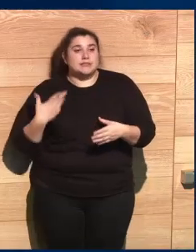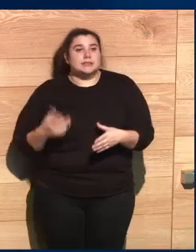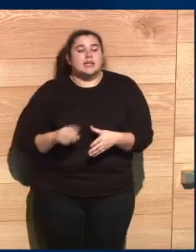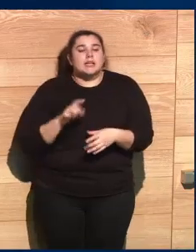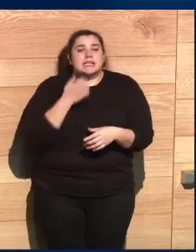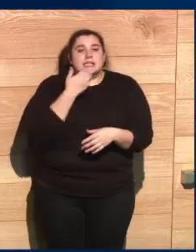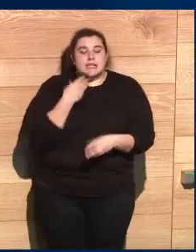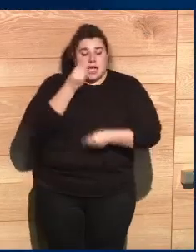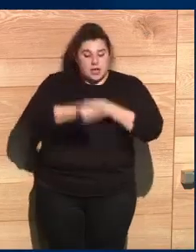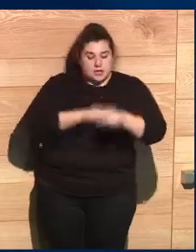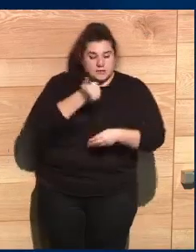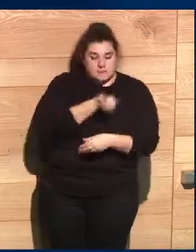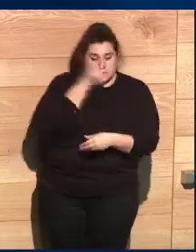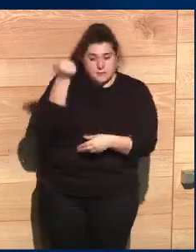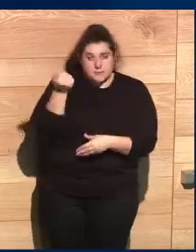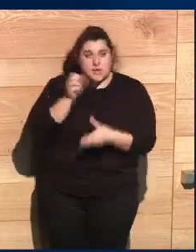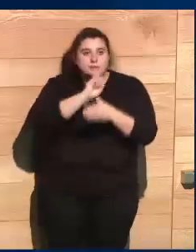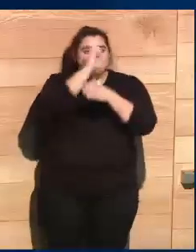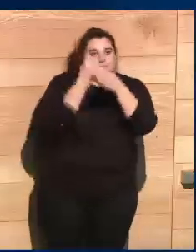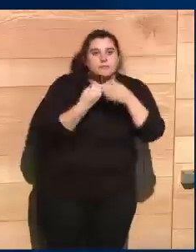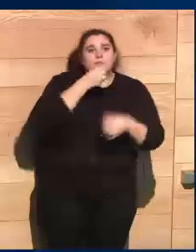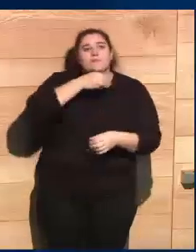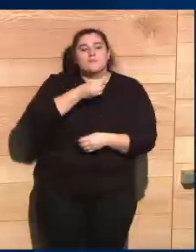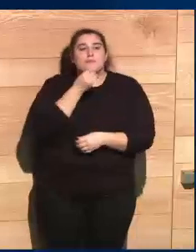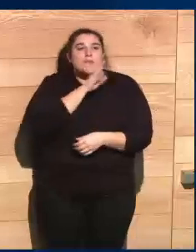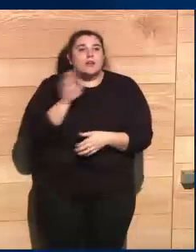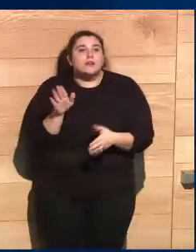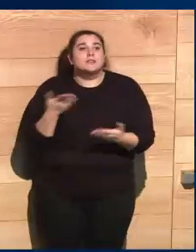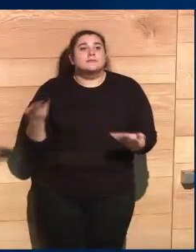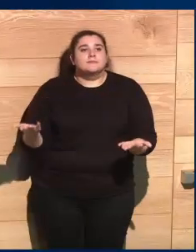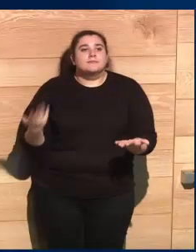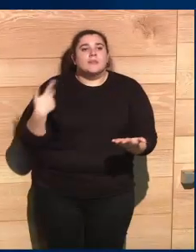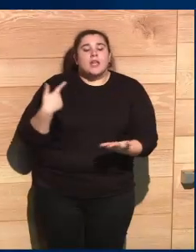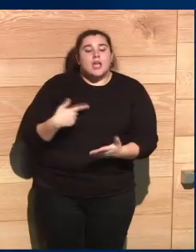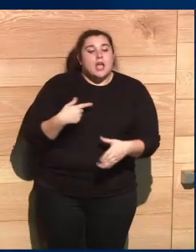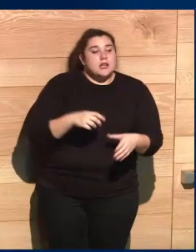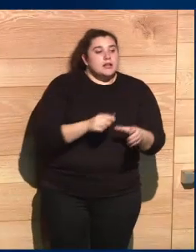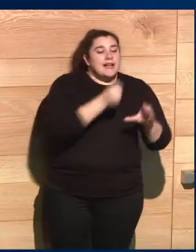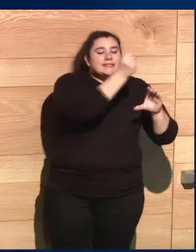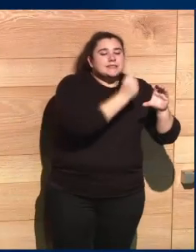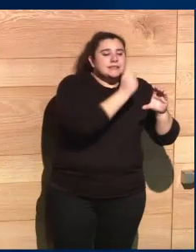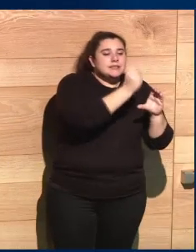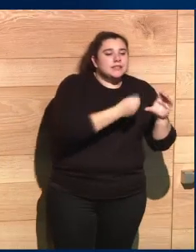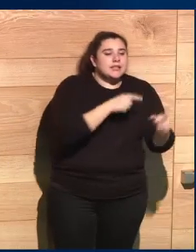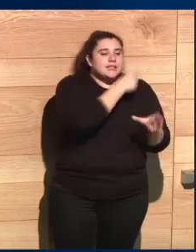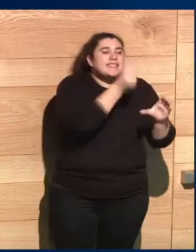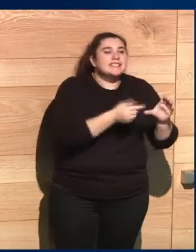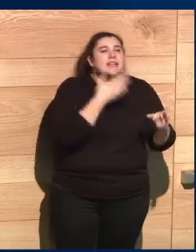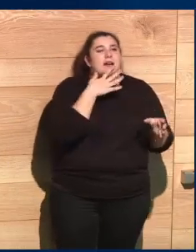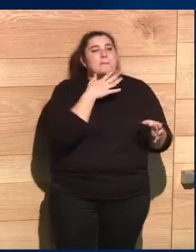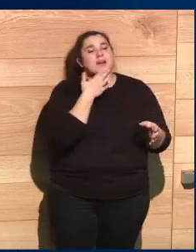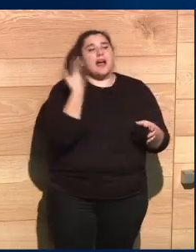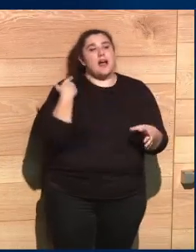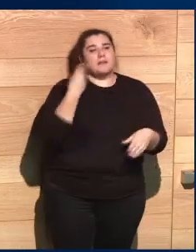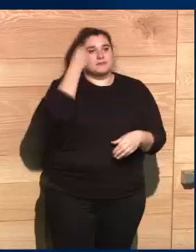la dinámica, pues, material del juego, mejor eres en el juego. Las tragaperras están diseñadas para que pienses que funcionan así. En